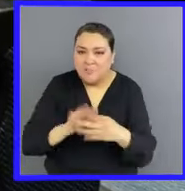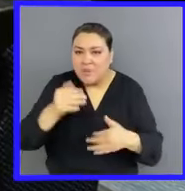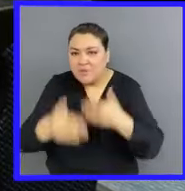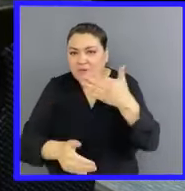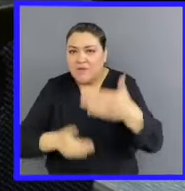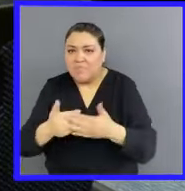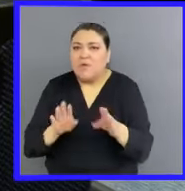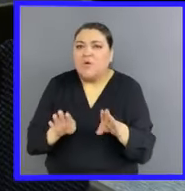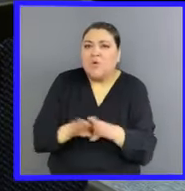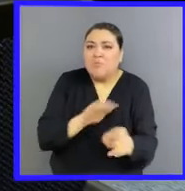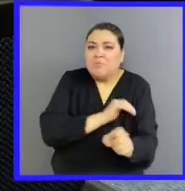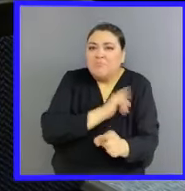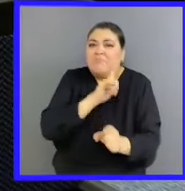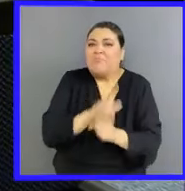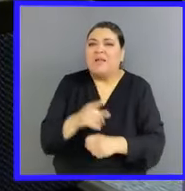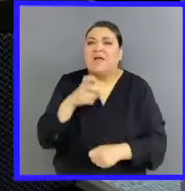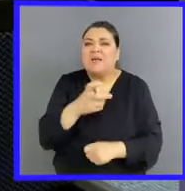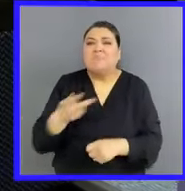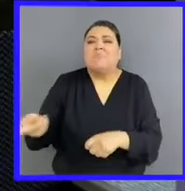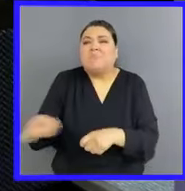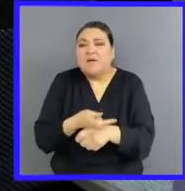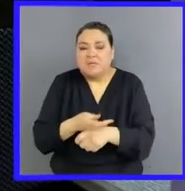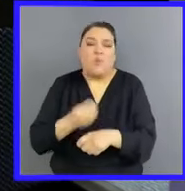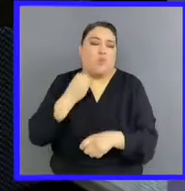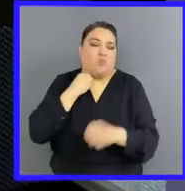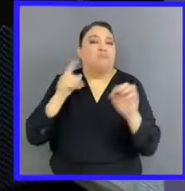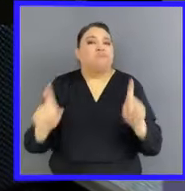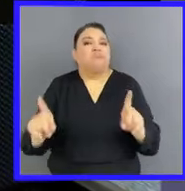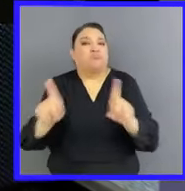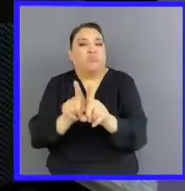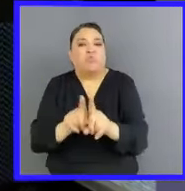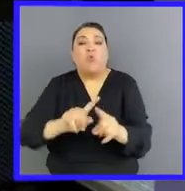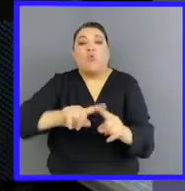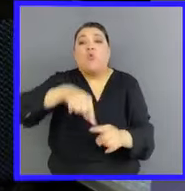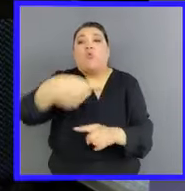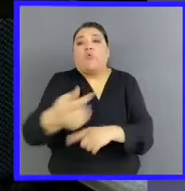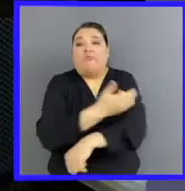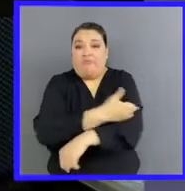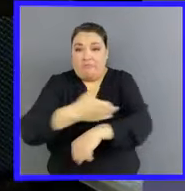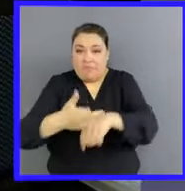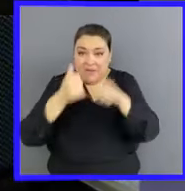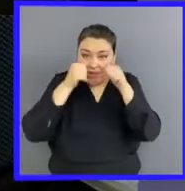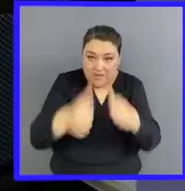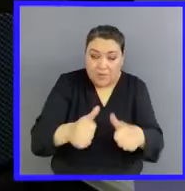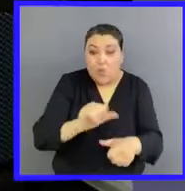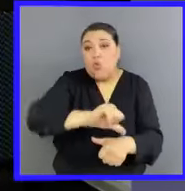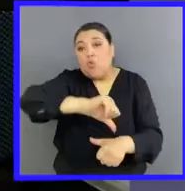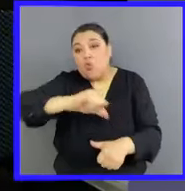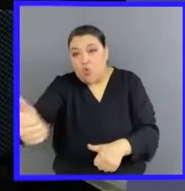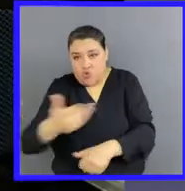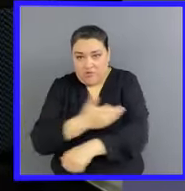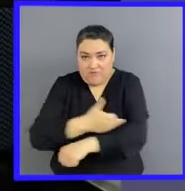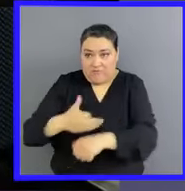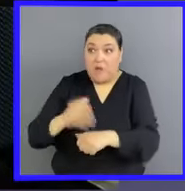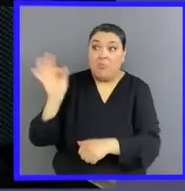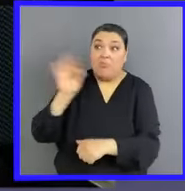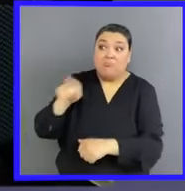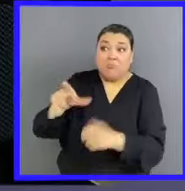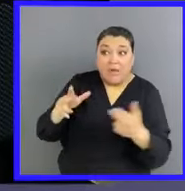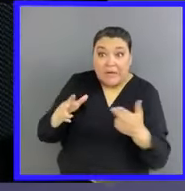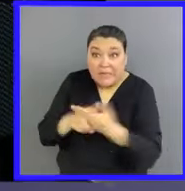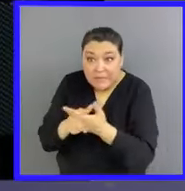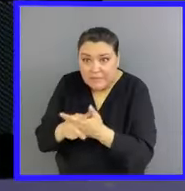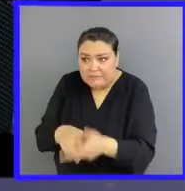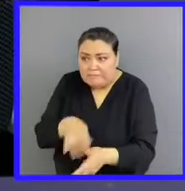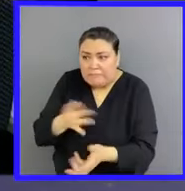estos casos, particularmente a víctimas indirectas, así como la atención jurídica a víctimas de tentativa de feminicidio, con el objetivo